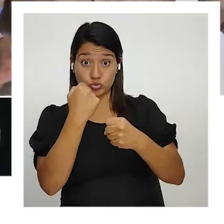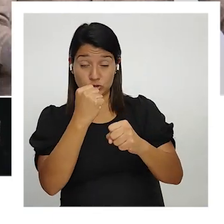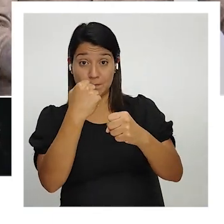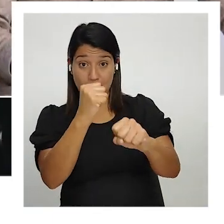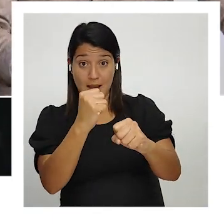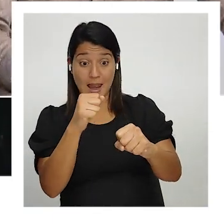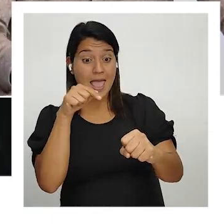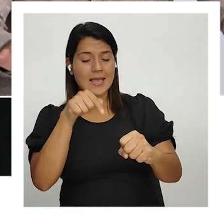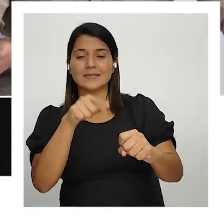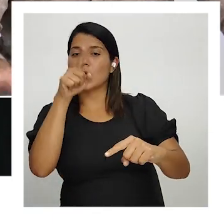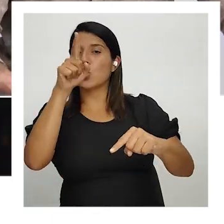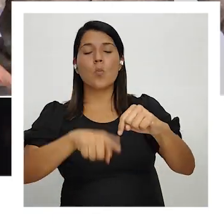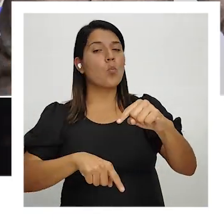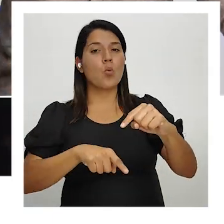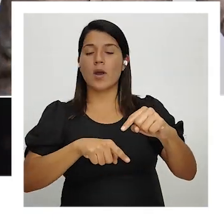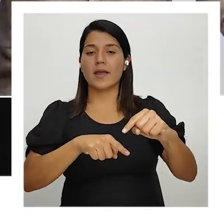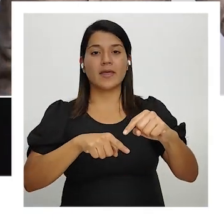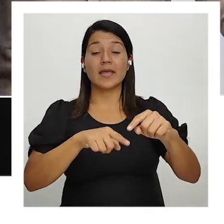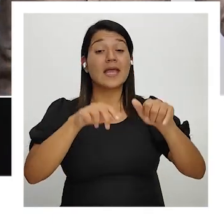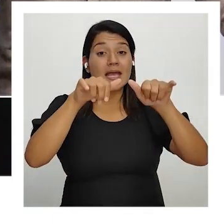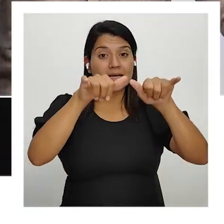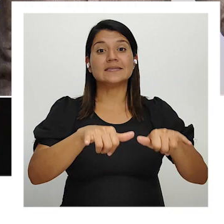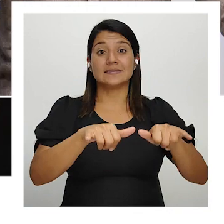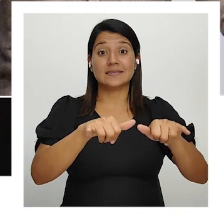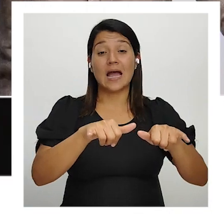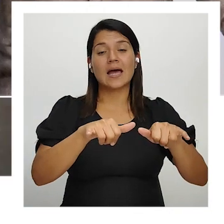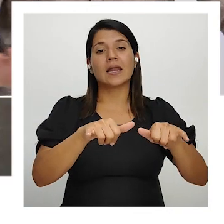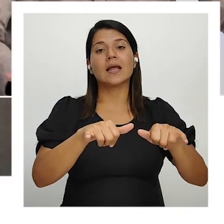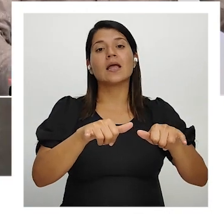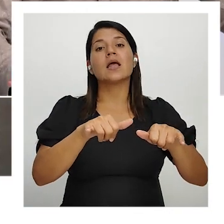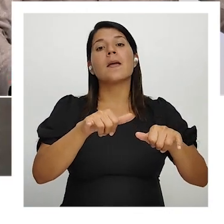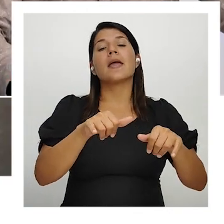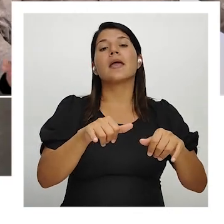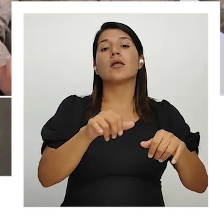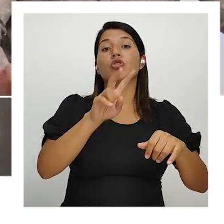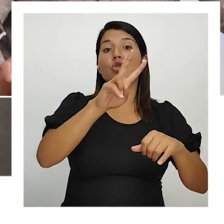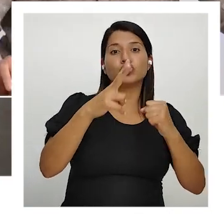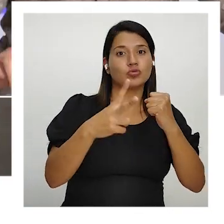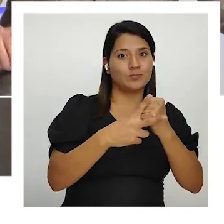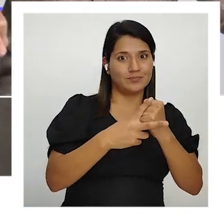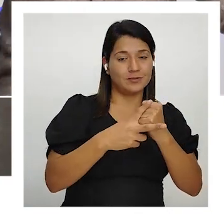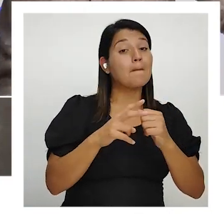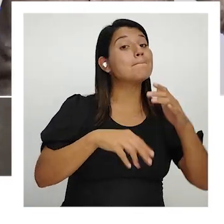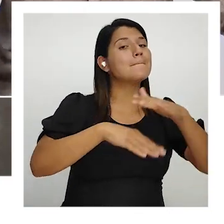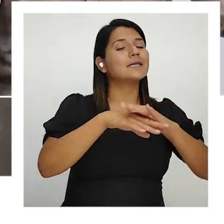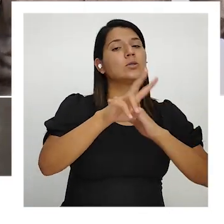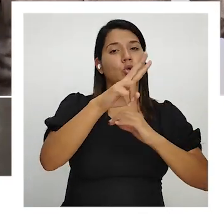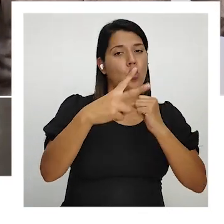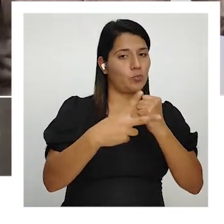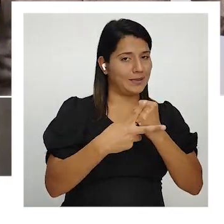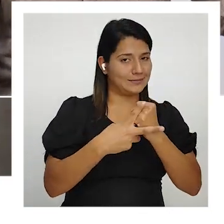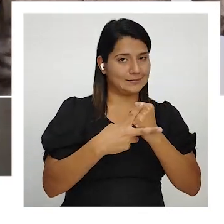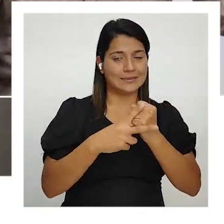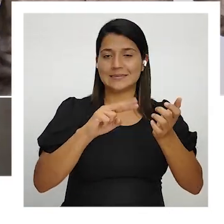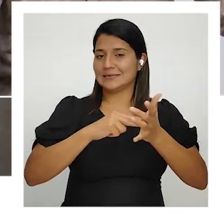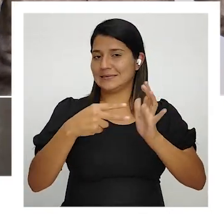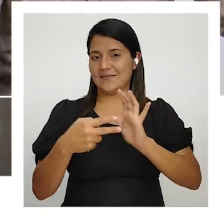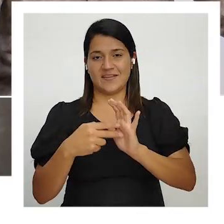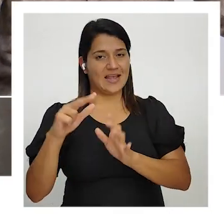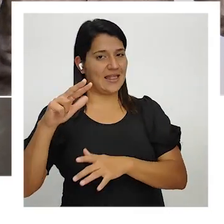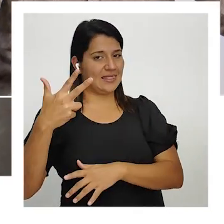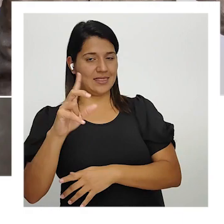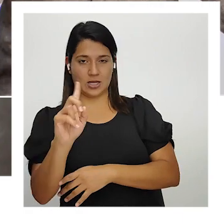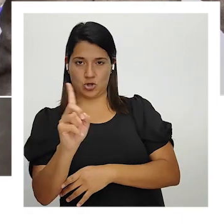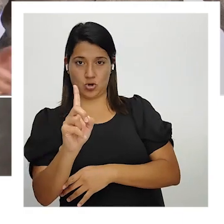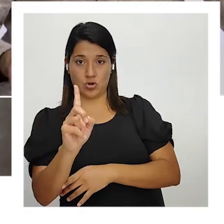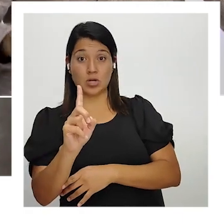estar en esos cargos más de 2 periodos consecutivos. Eso significa que se pueden reelegir solo una vez de manera